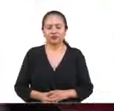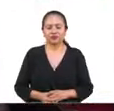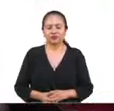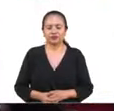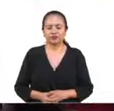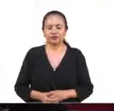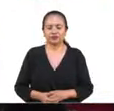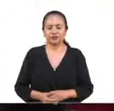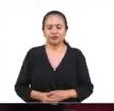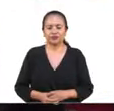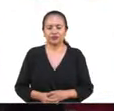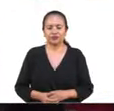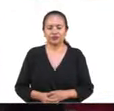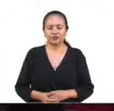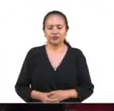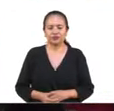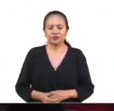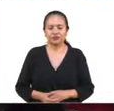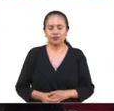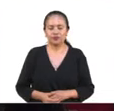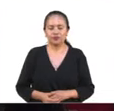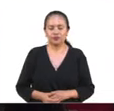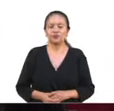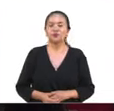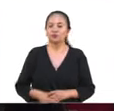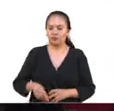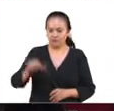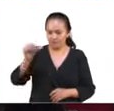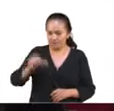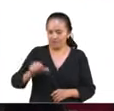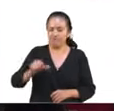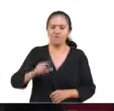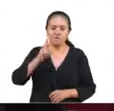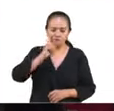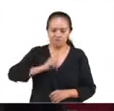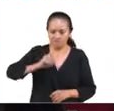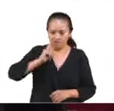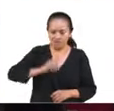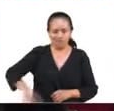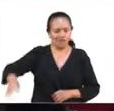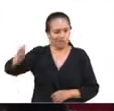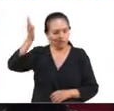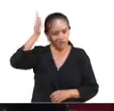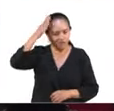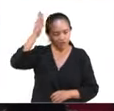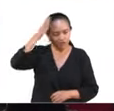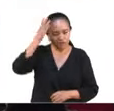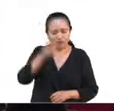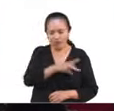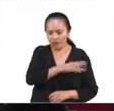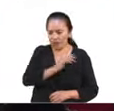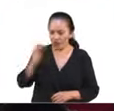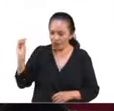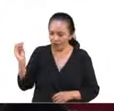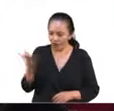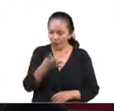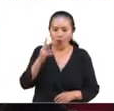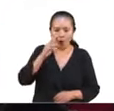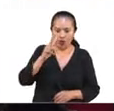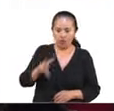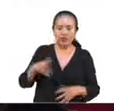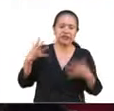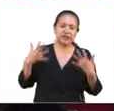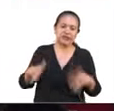El vigoroso liderazgo de las mujeres que hoy están presentes es indicativo inequívoco